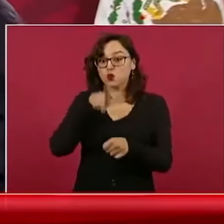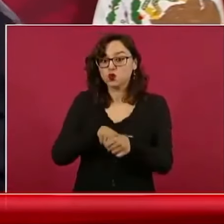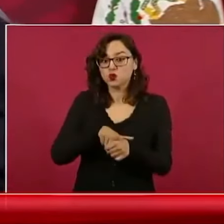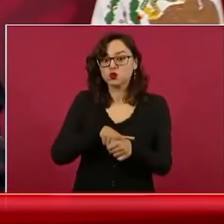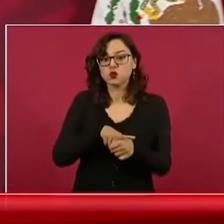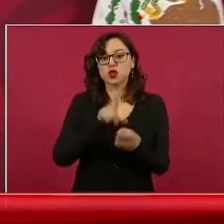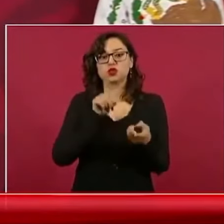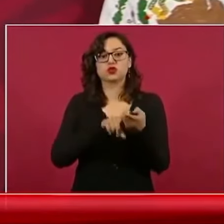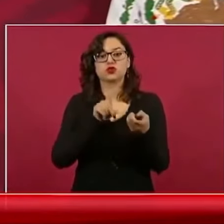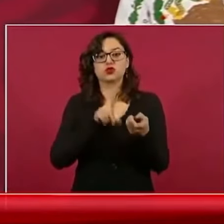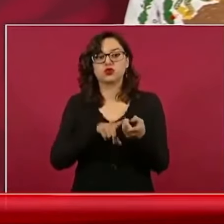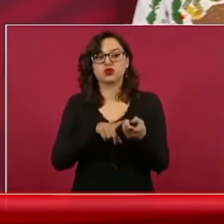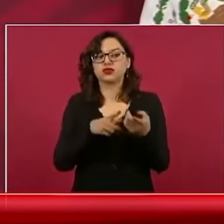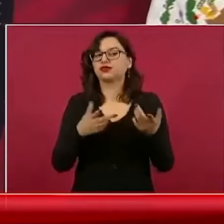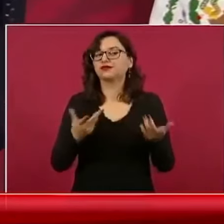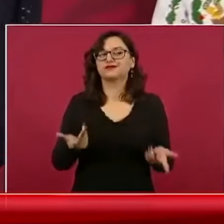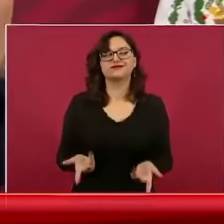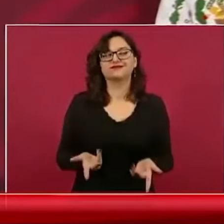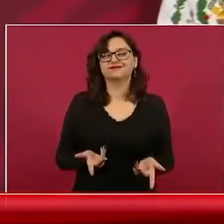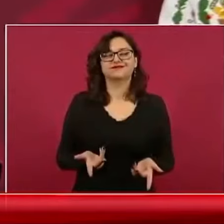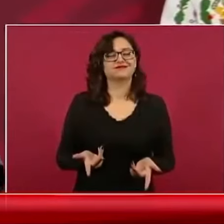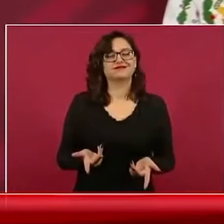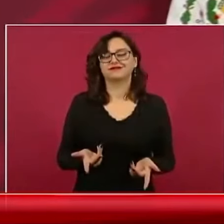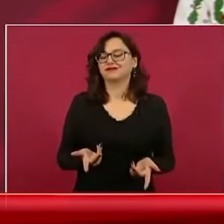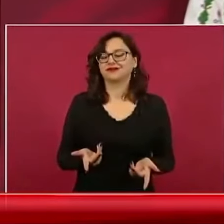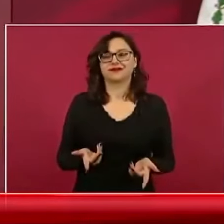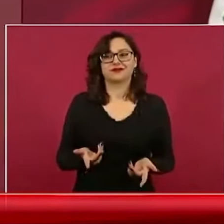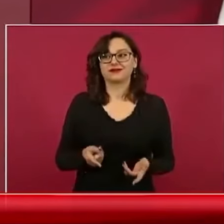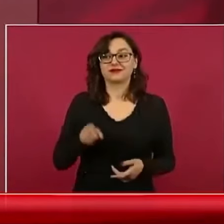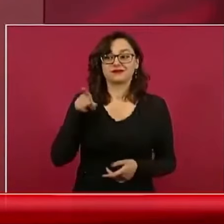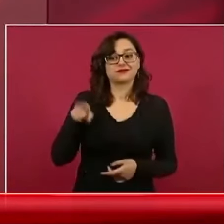pues por donde llegaba antes de la cultura